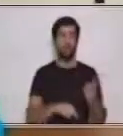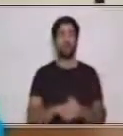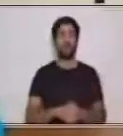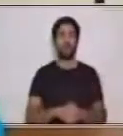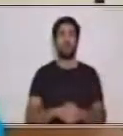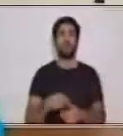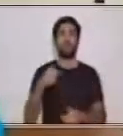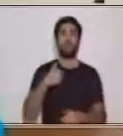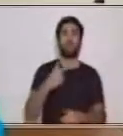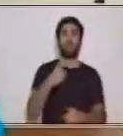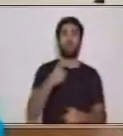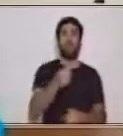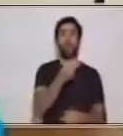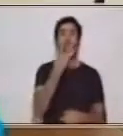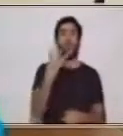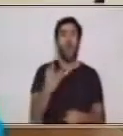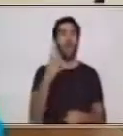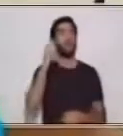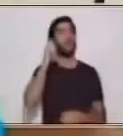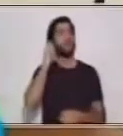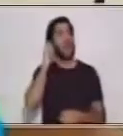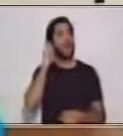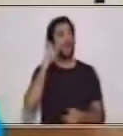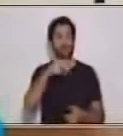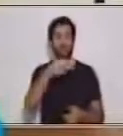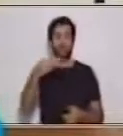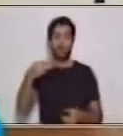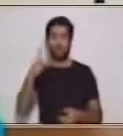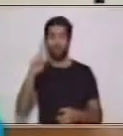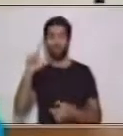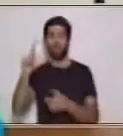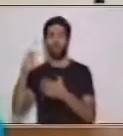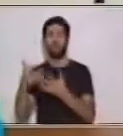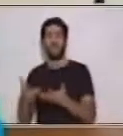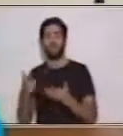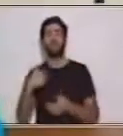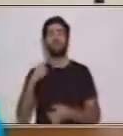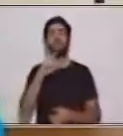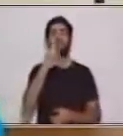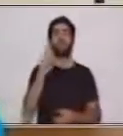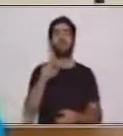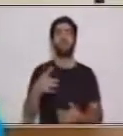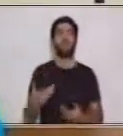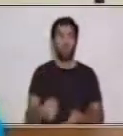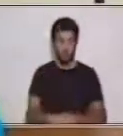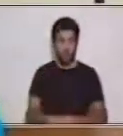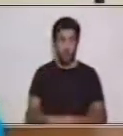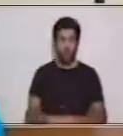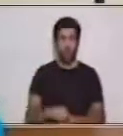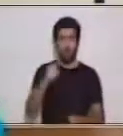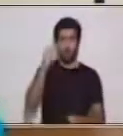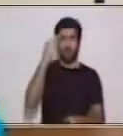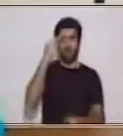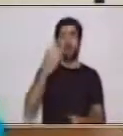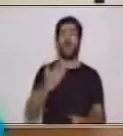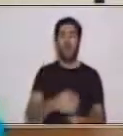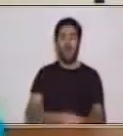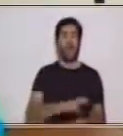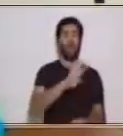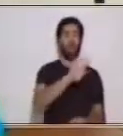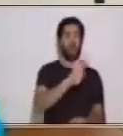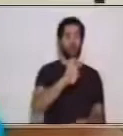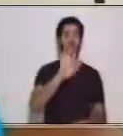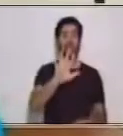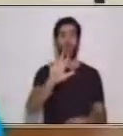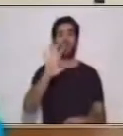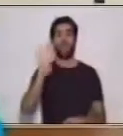¿cuántos gramos equivalen a una libra? ¿Cuántos gramos? Ya lo aprendimos, ¿sí?